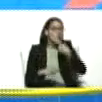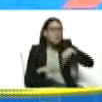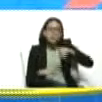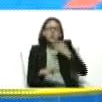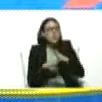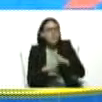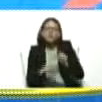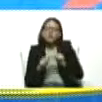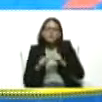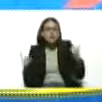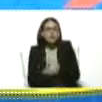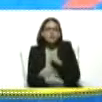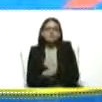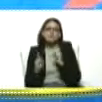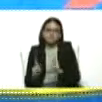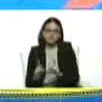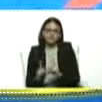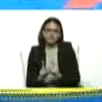Que se conozca